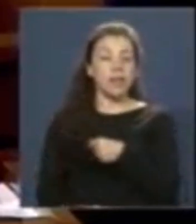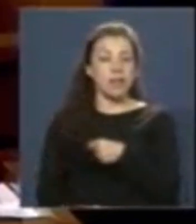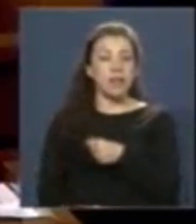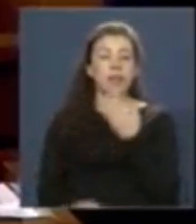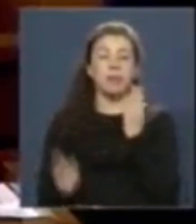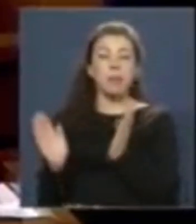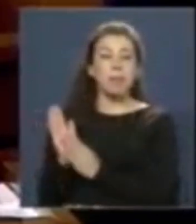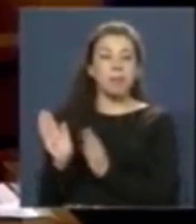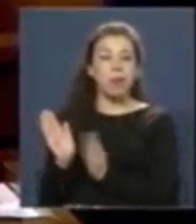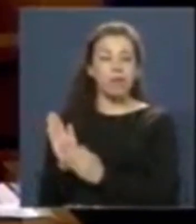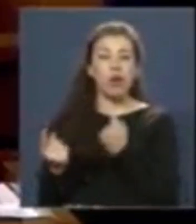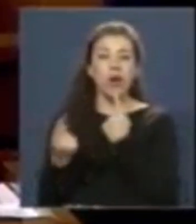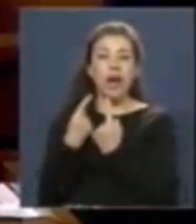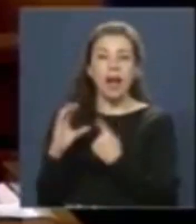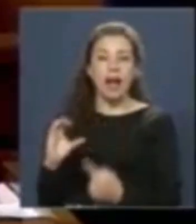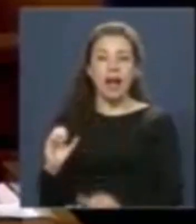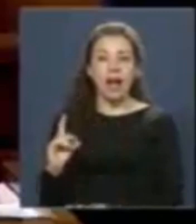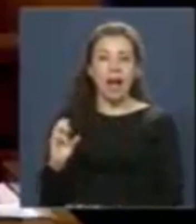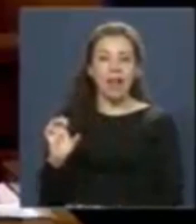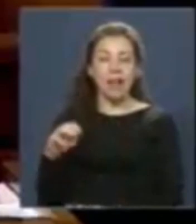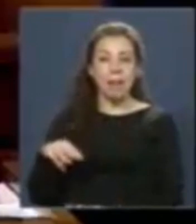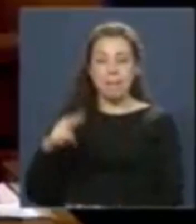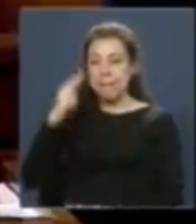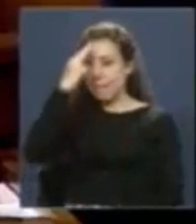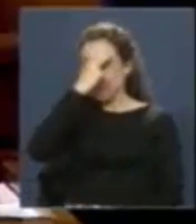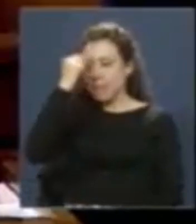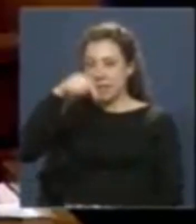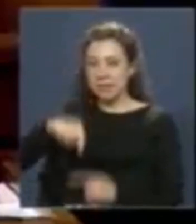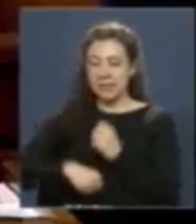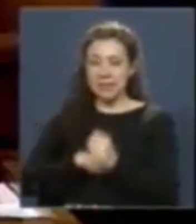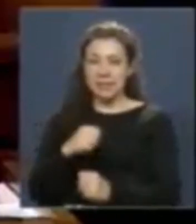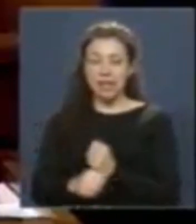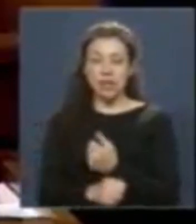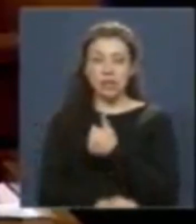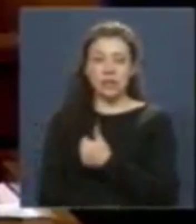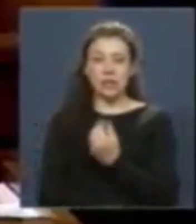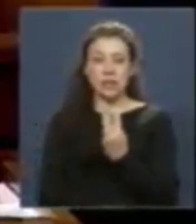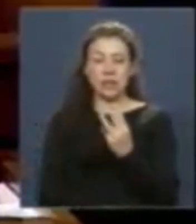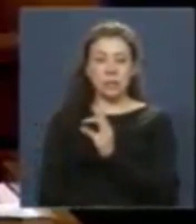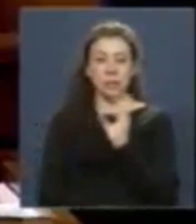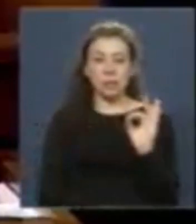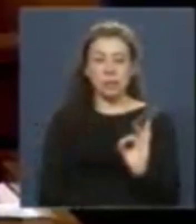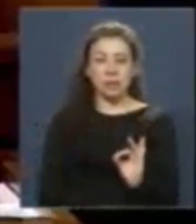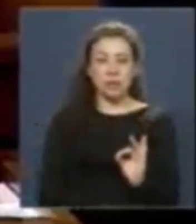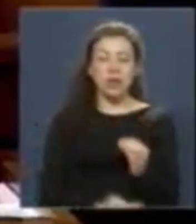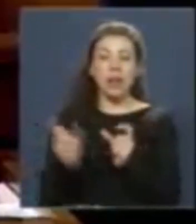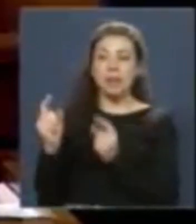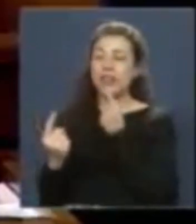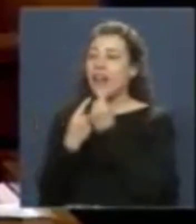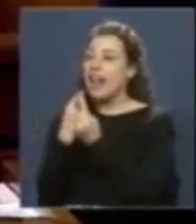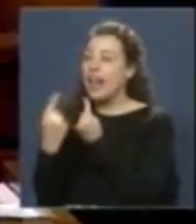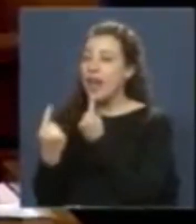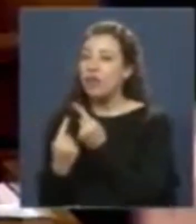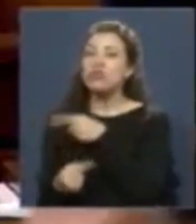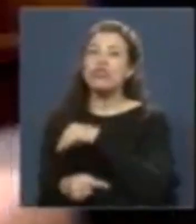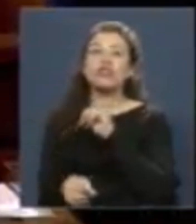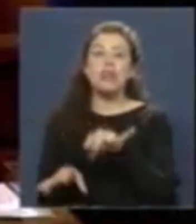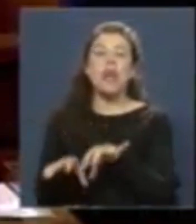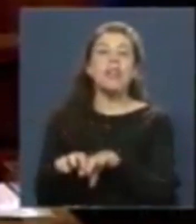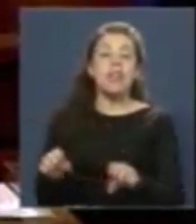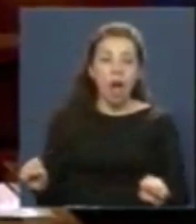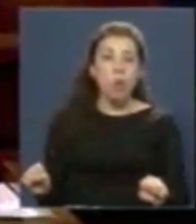constatado mediante la encuesta CADEM de marzo de este año que un 63% de los encuestados está de acuerdo con